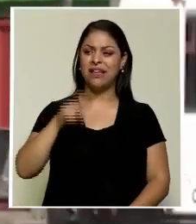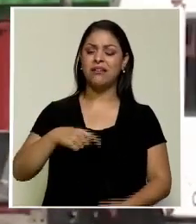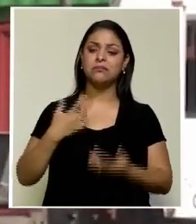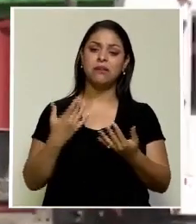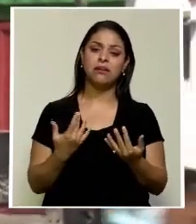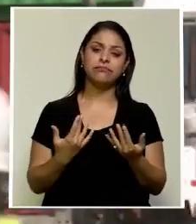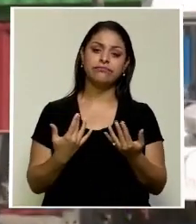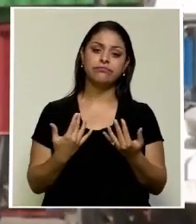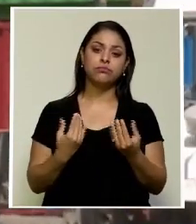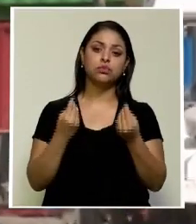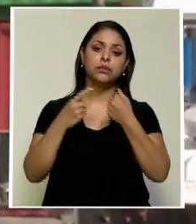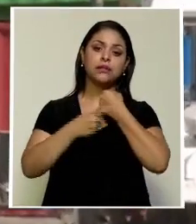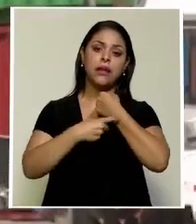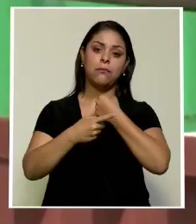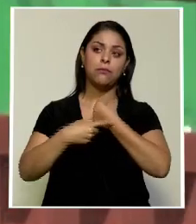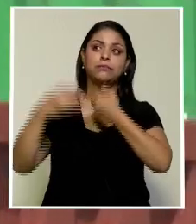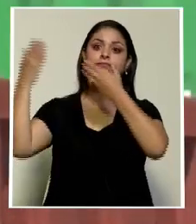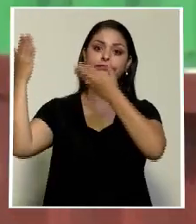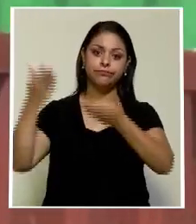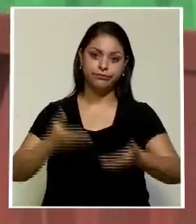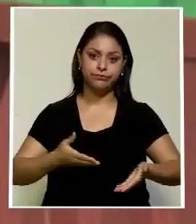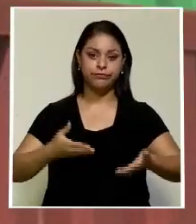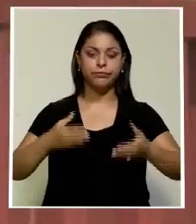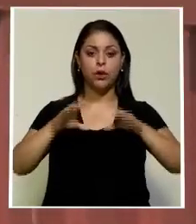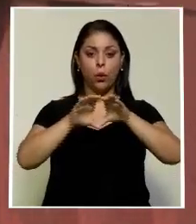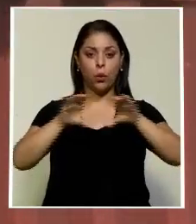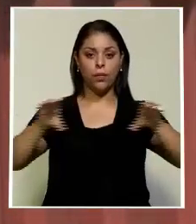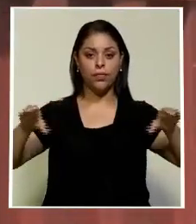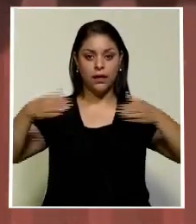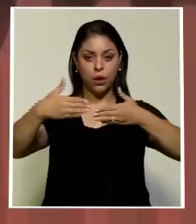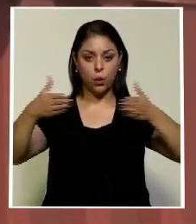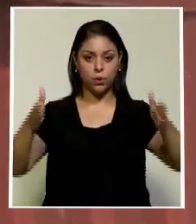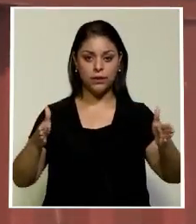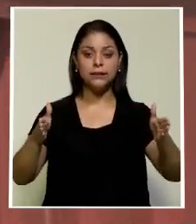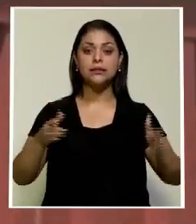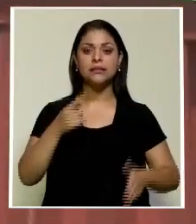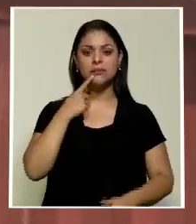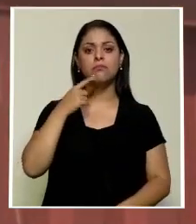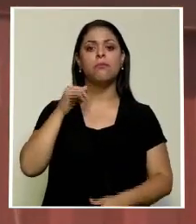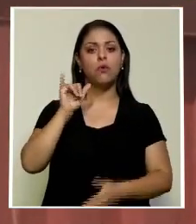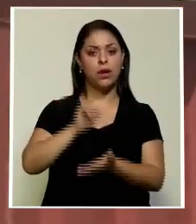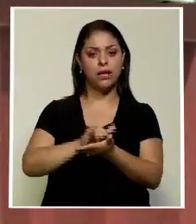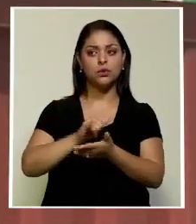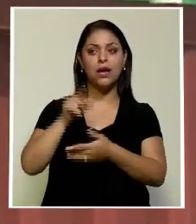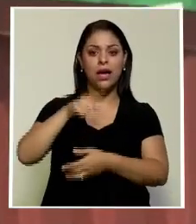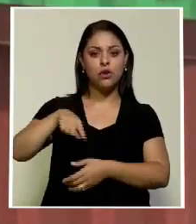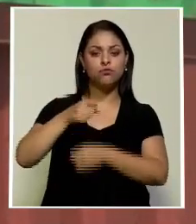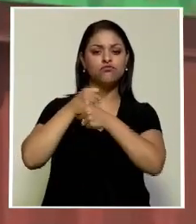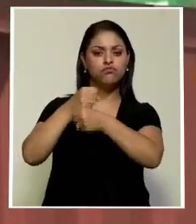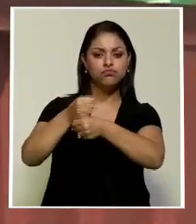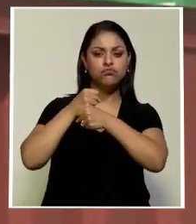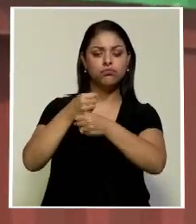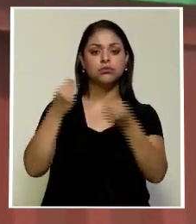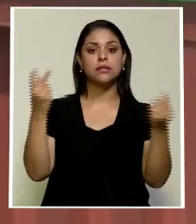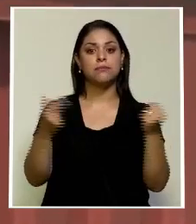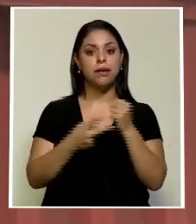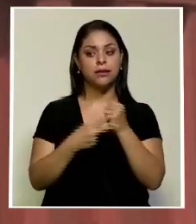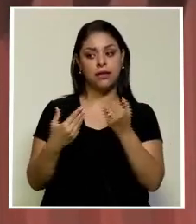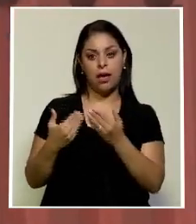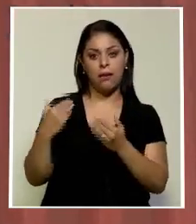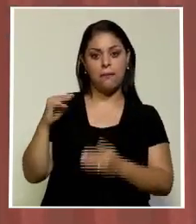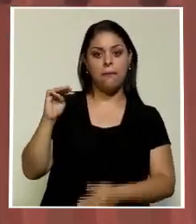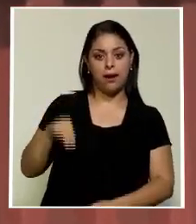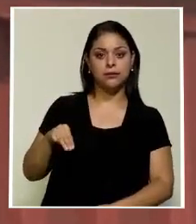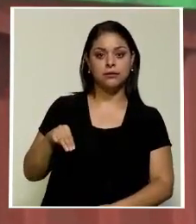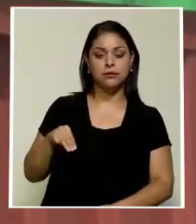tiempo para retirar los contenedores. Por esa razón ellos se manifestaron en varias ocasiones y la más reciente fue el martes anterior. Sin embargo,